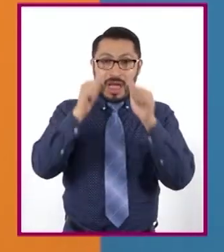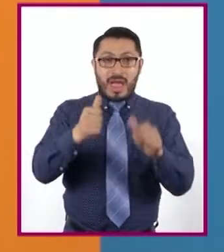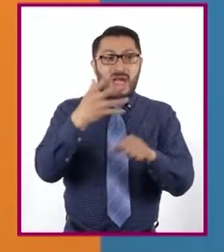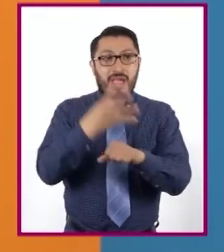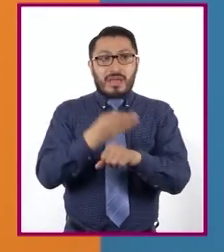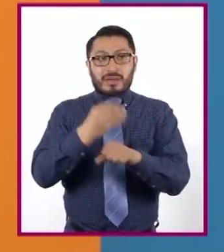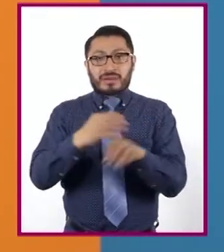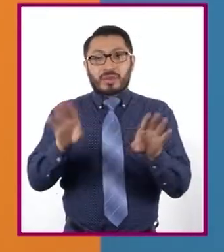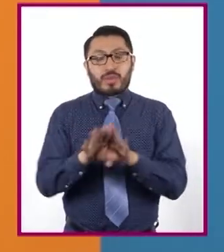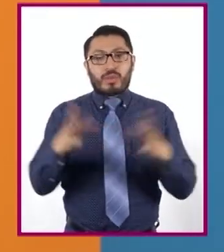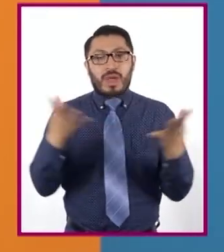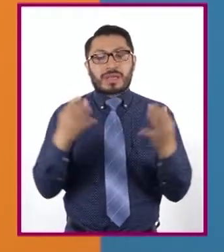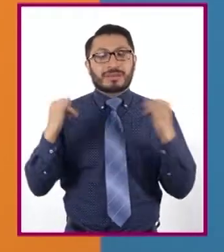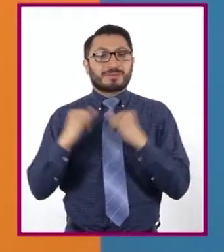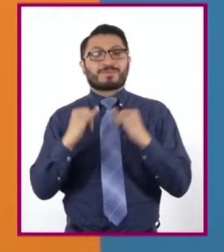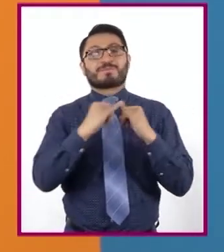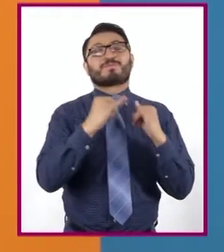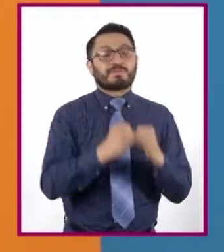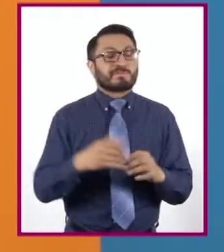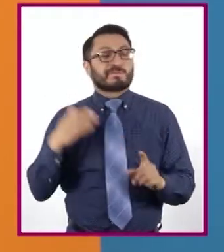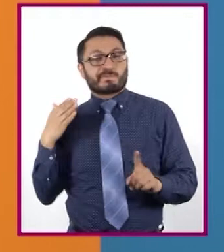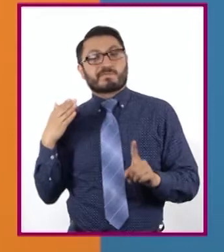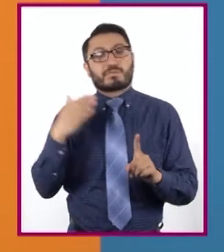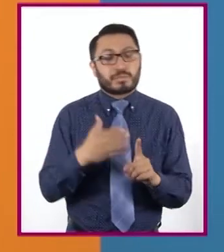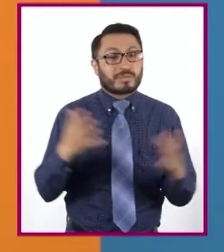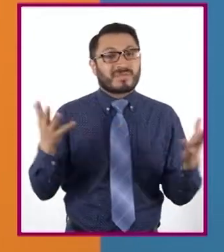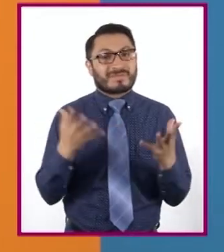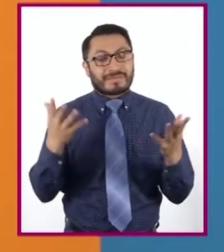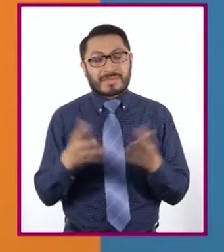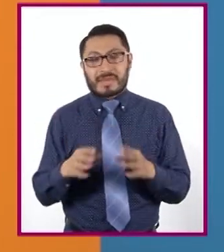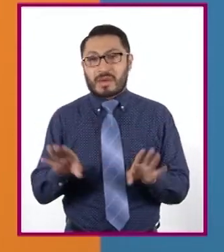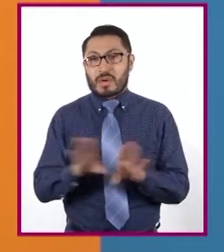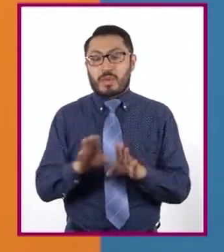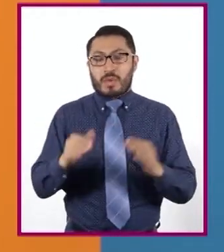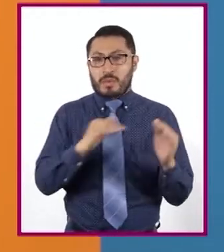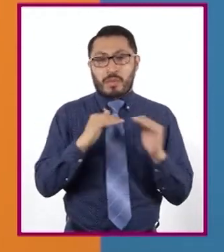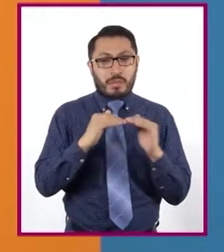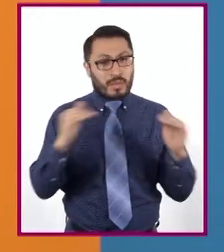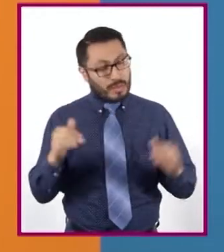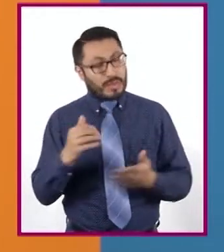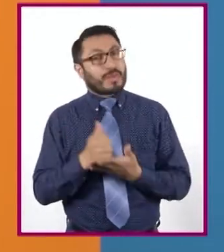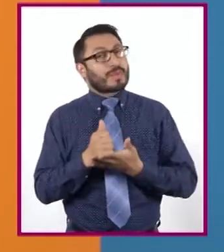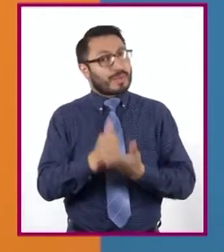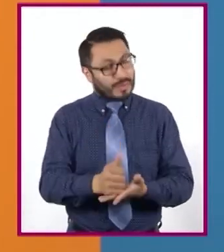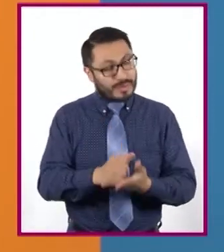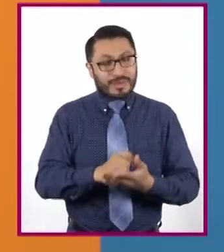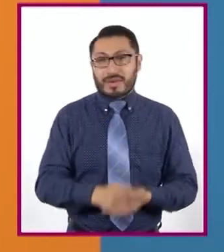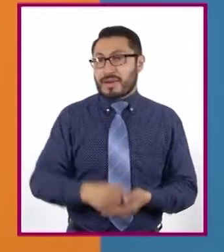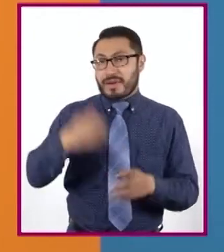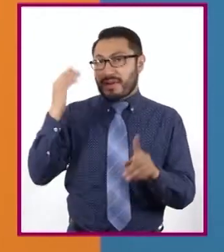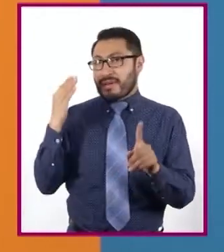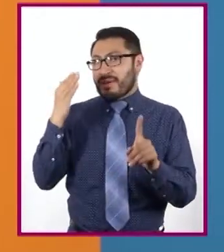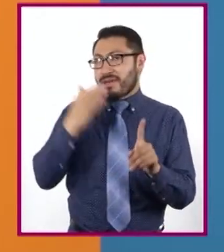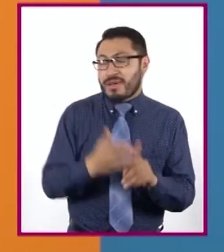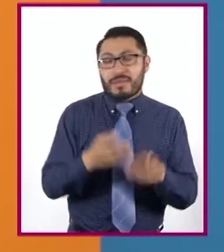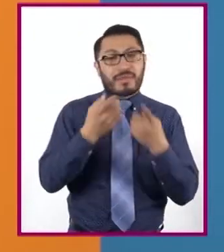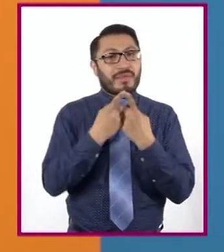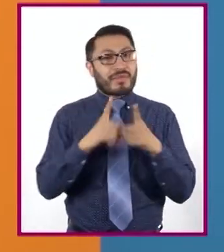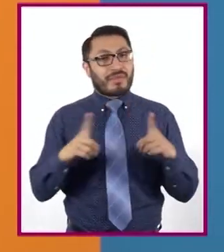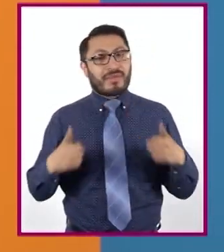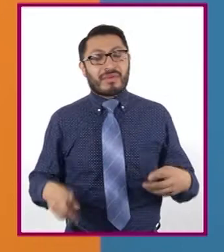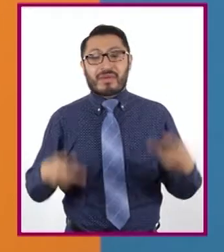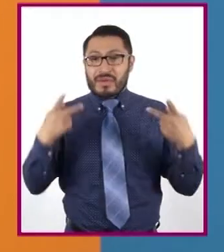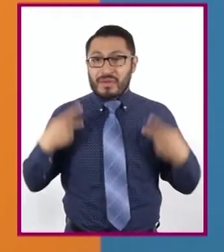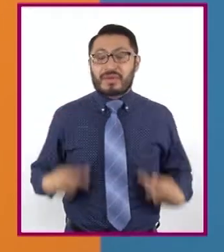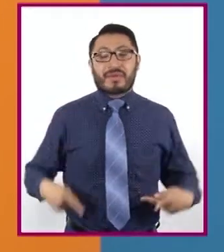creado instituciones que buscan generar condiciones más justas y adecuadas, enfocadas al desarrollo integral